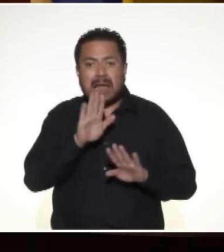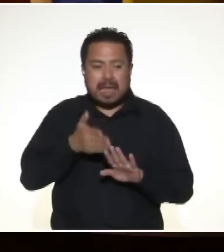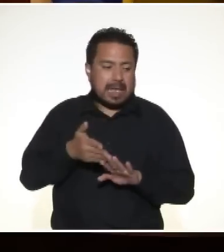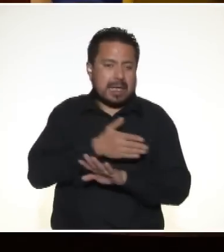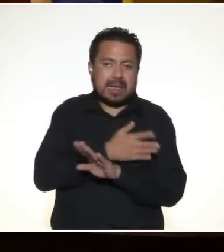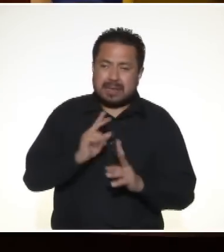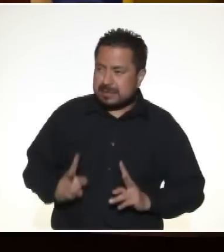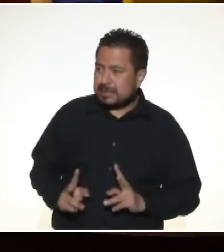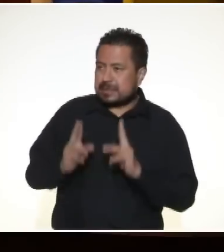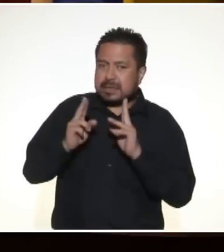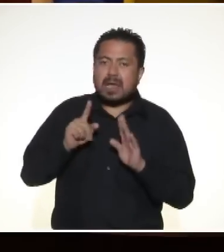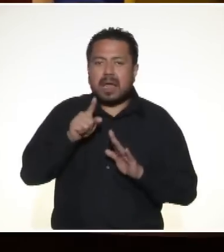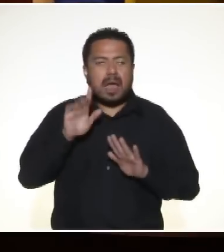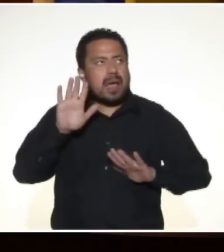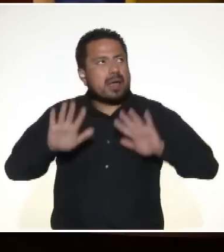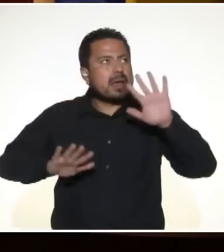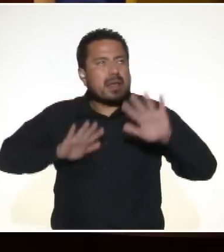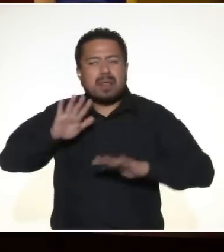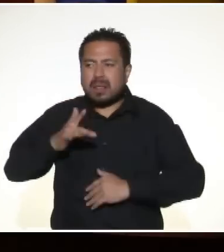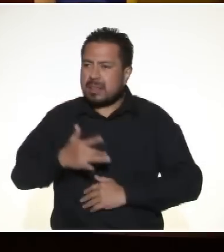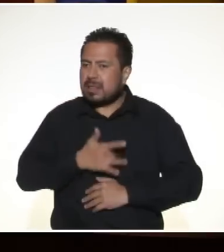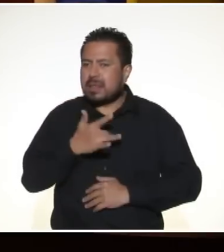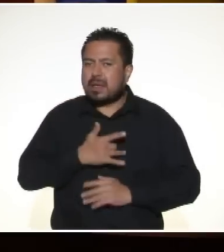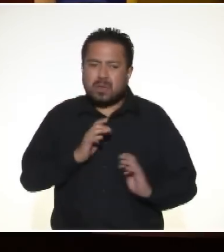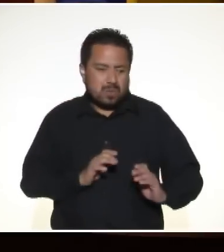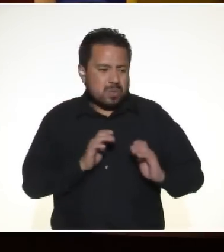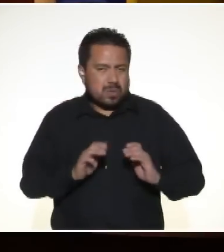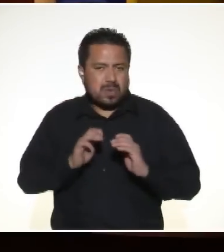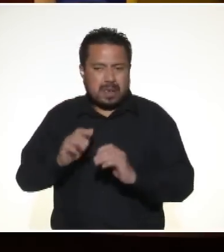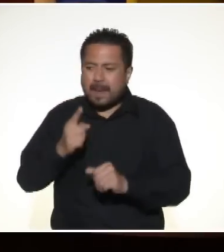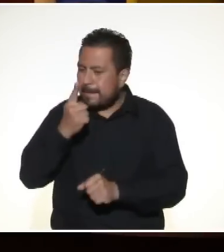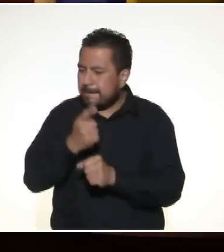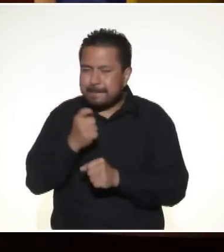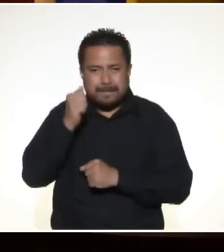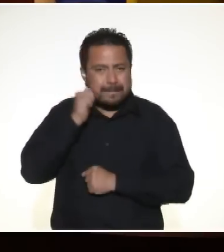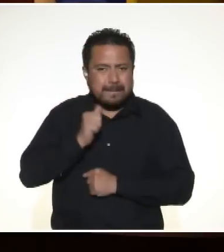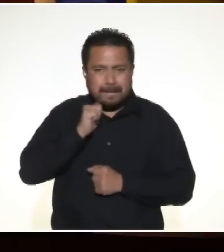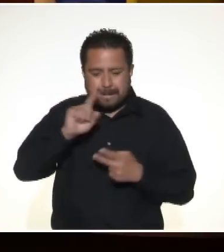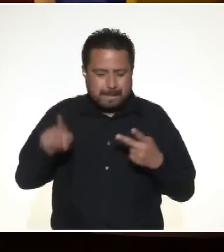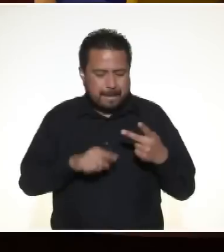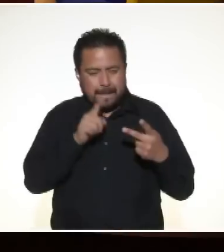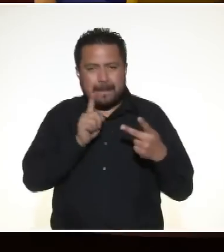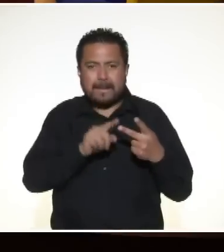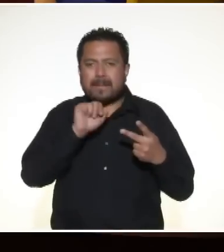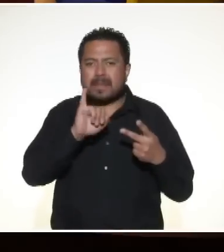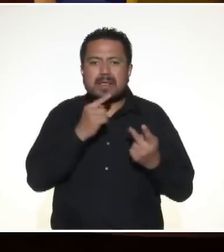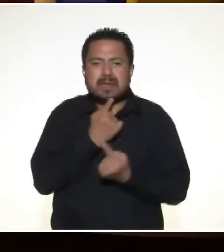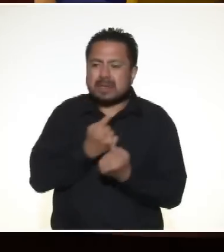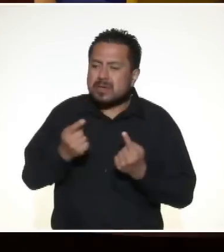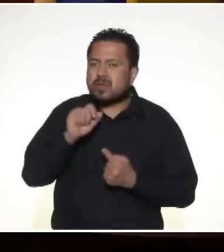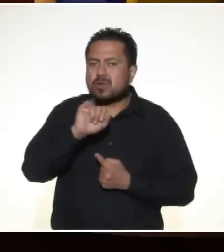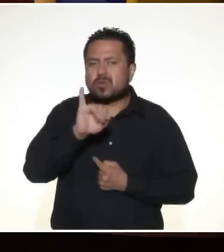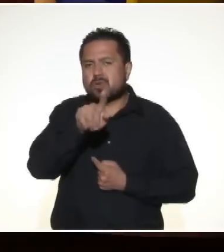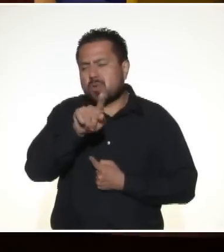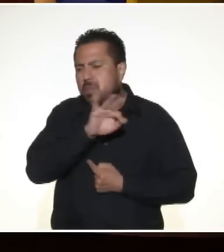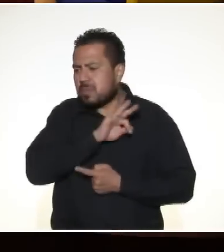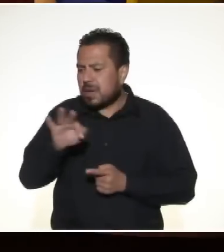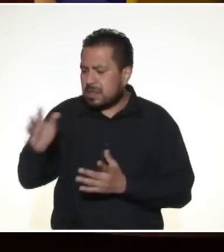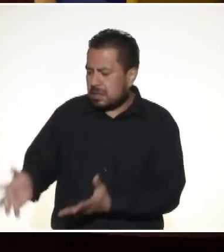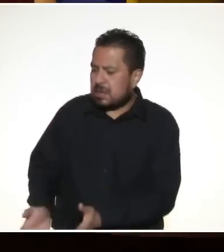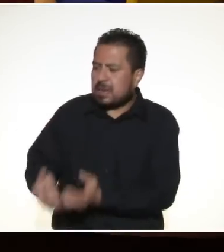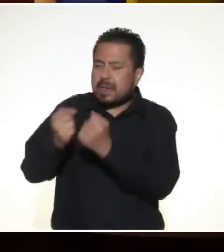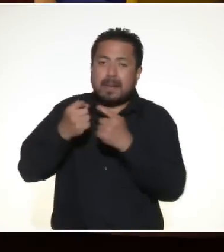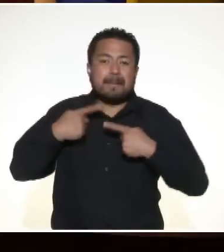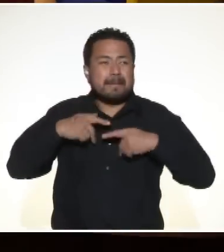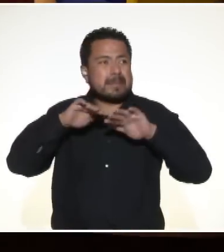irnos a corte, entonces, en ahogamiento, prevención, primero que nada. 2, Si es un niño y lo puedes sacar, tú sácalo. Si es un